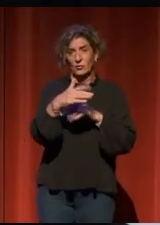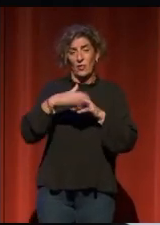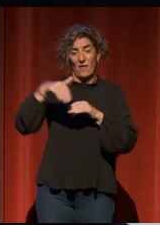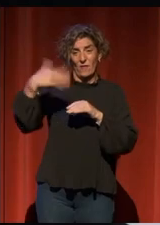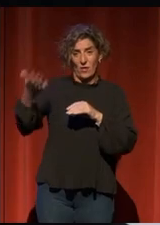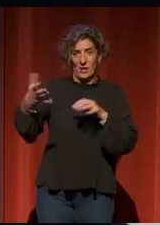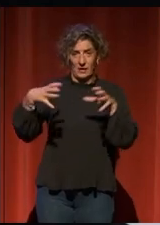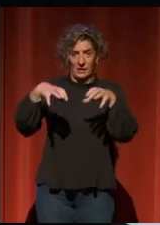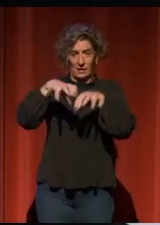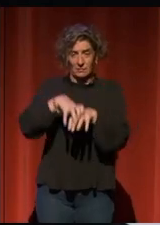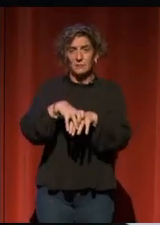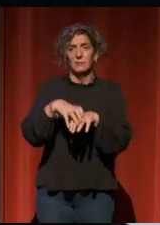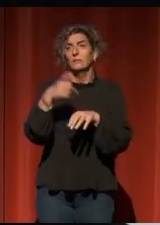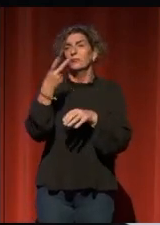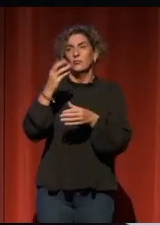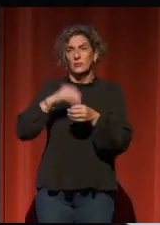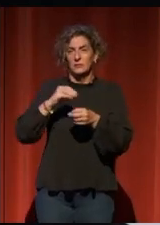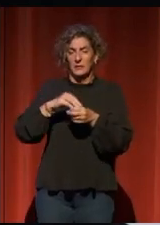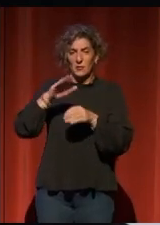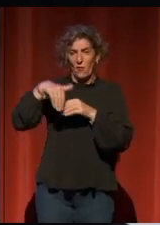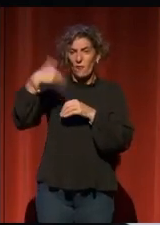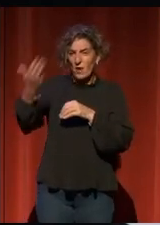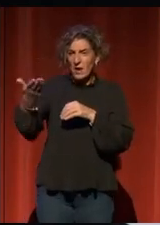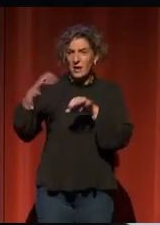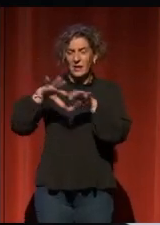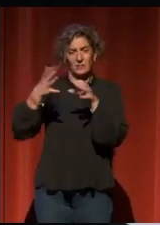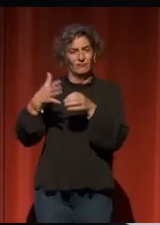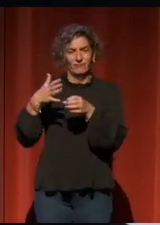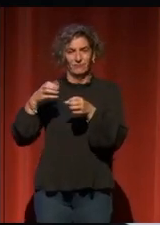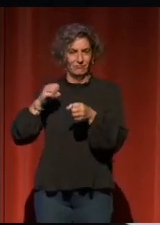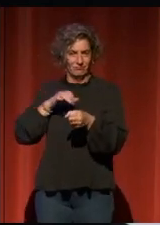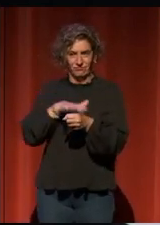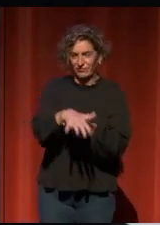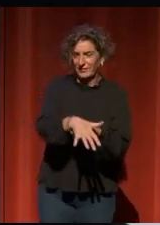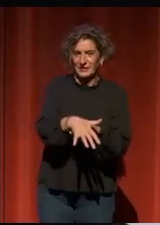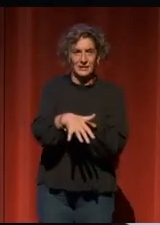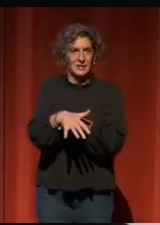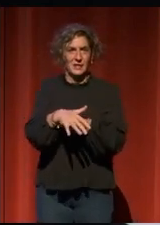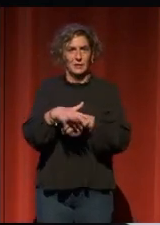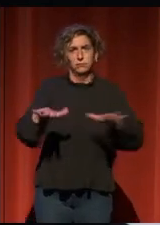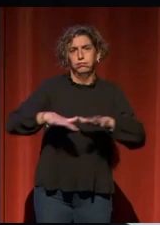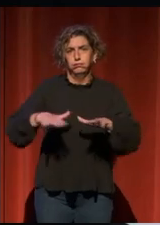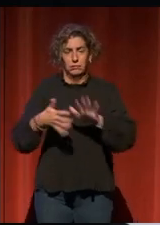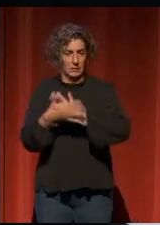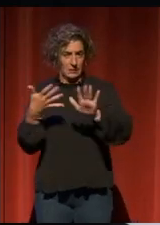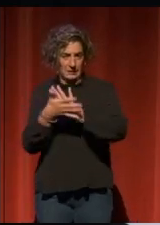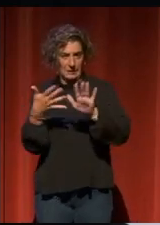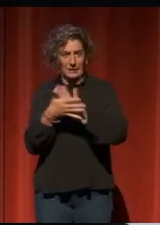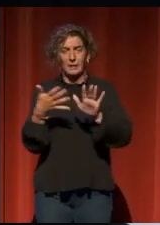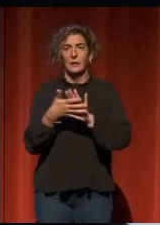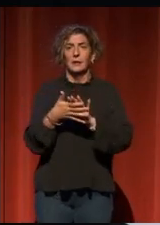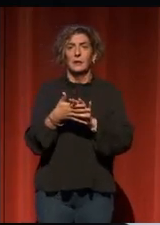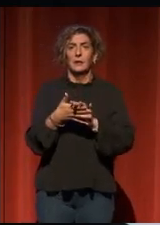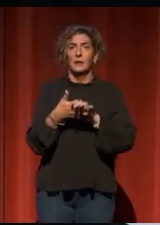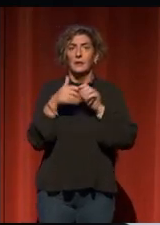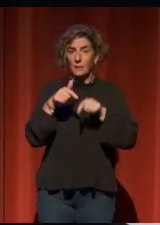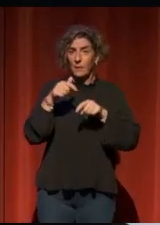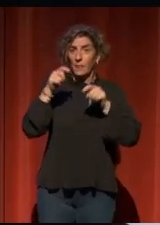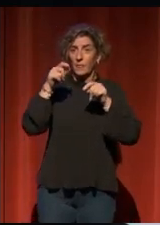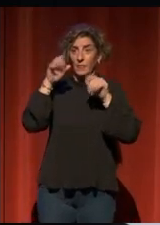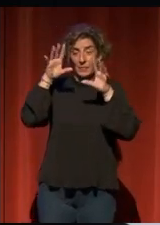menudo invasivo, violento y precipitado. La primera enseñanza fue